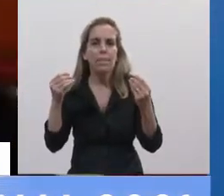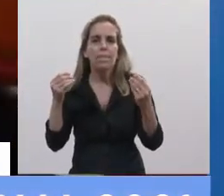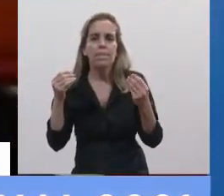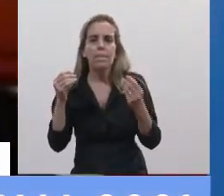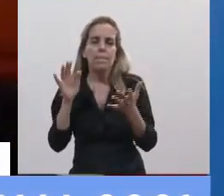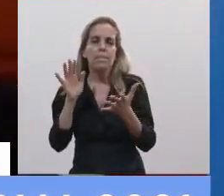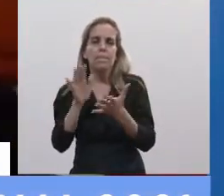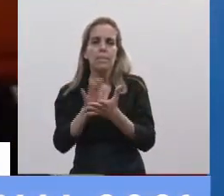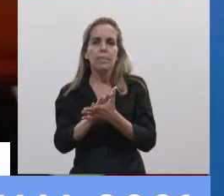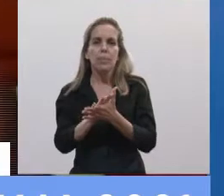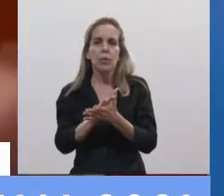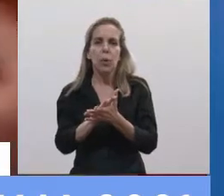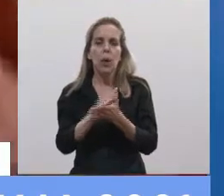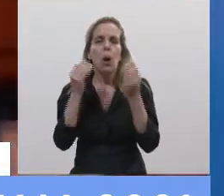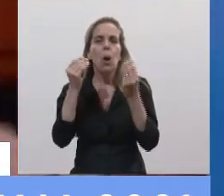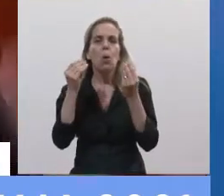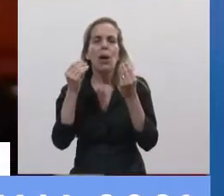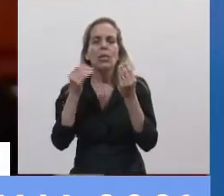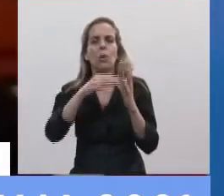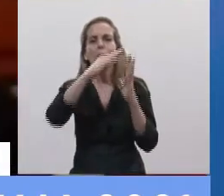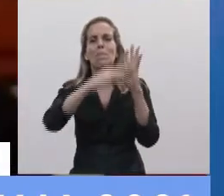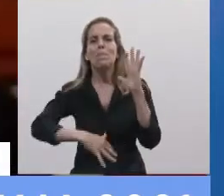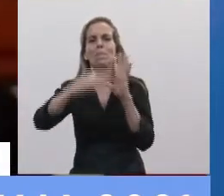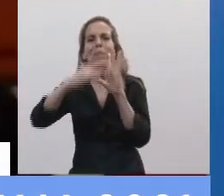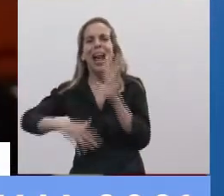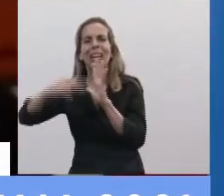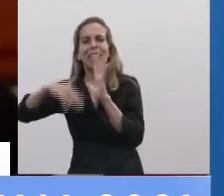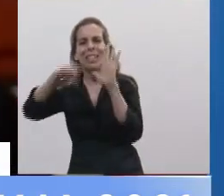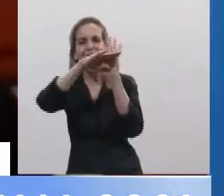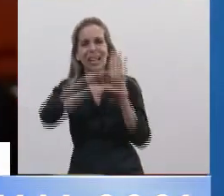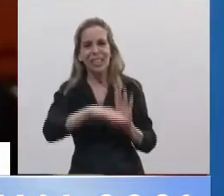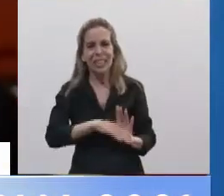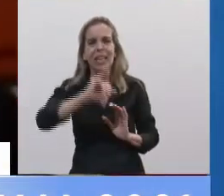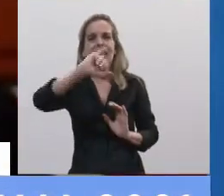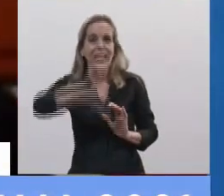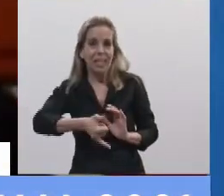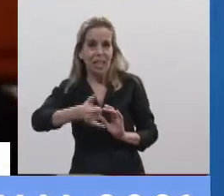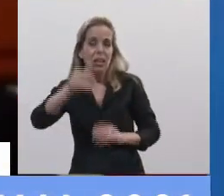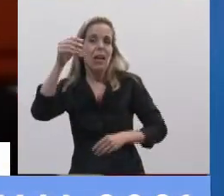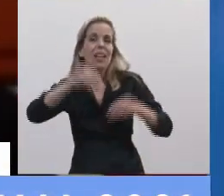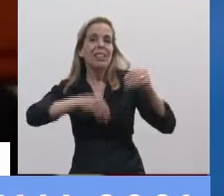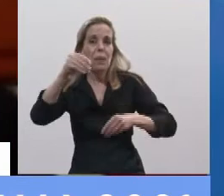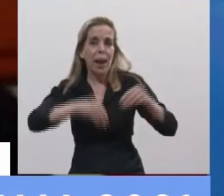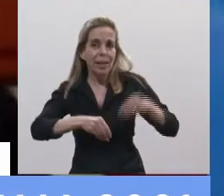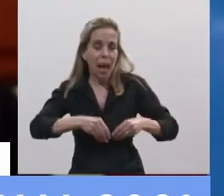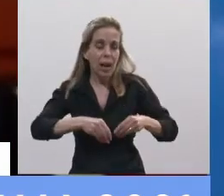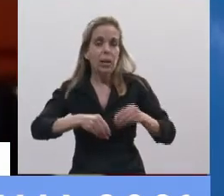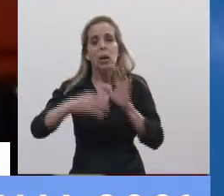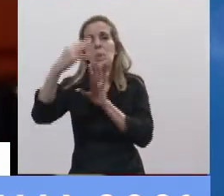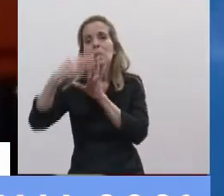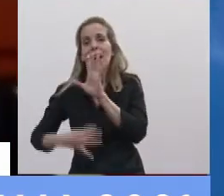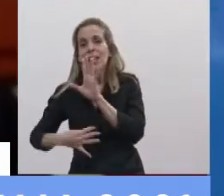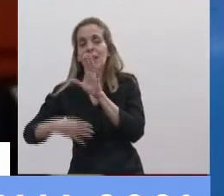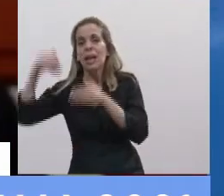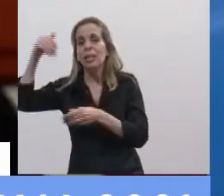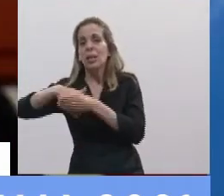de la votación, cuáles son las planillas que realmente se van a votar, cuáles no.